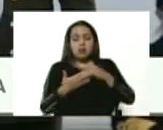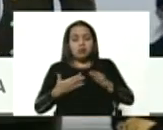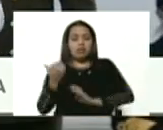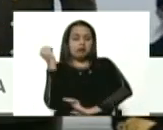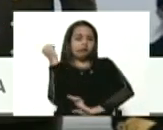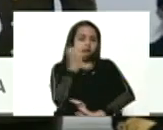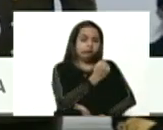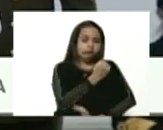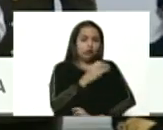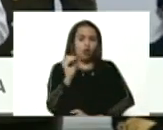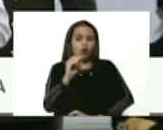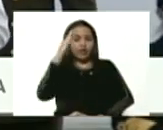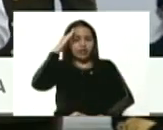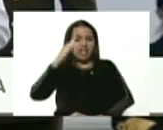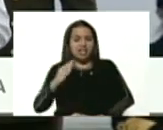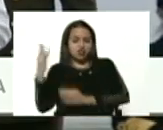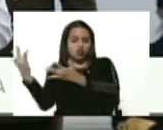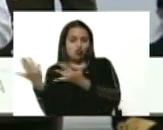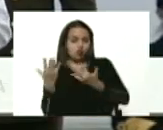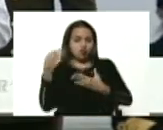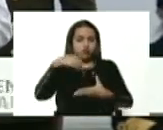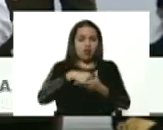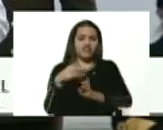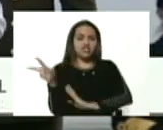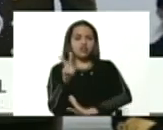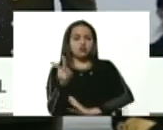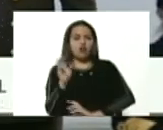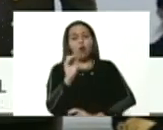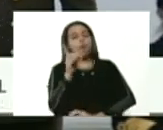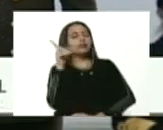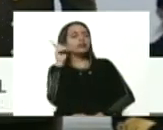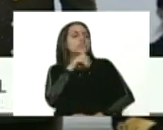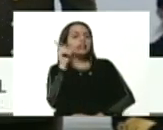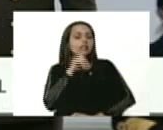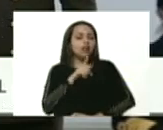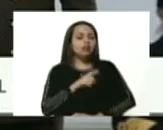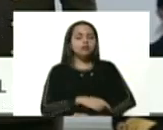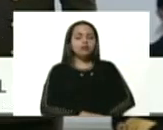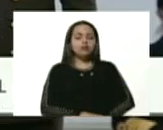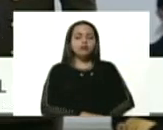por ejércitos extranjeros, ni por mentiras.